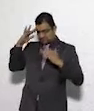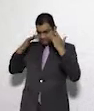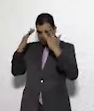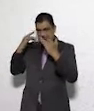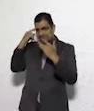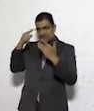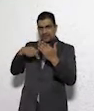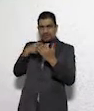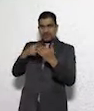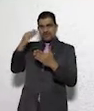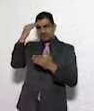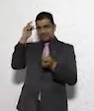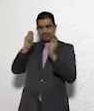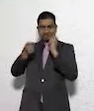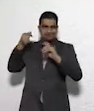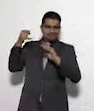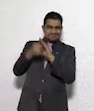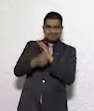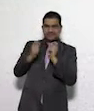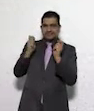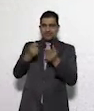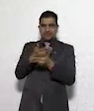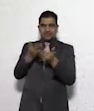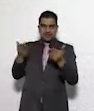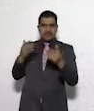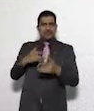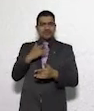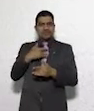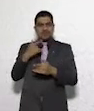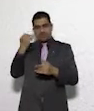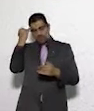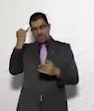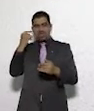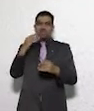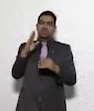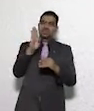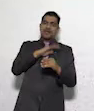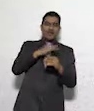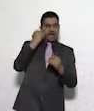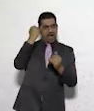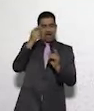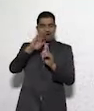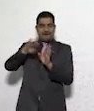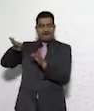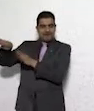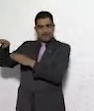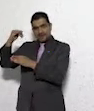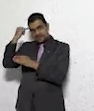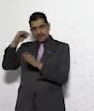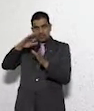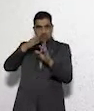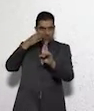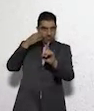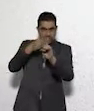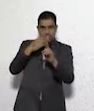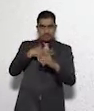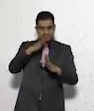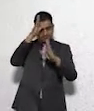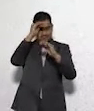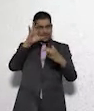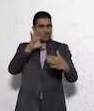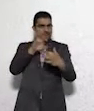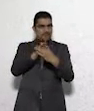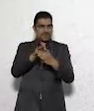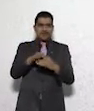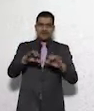el conocimiento y la evidencia, libre de prejuicios y comprometida con su papel como Universidad de la Nación, y